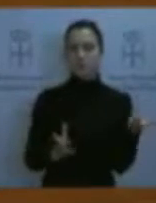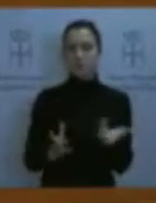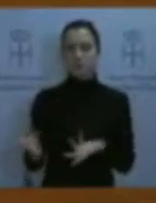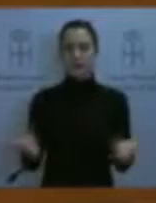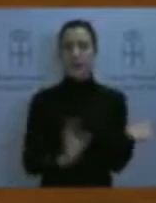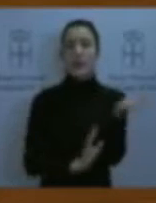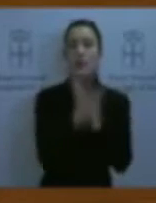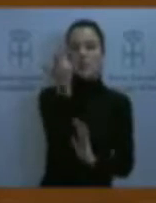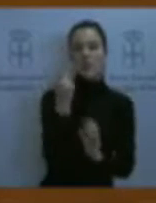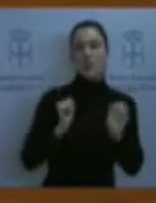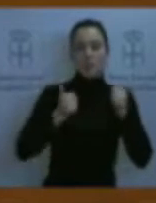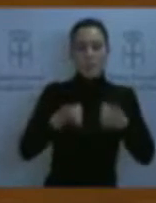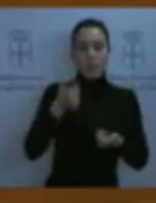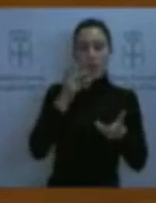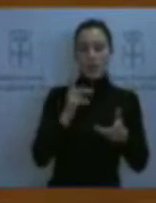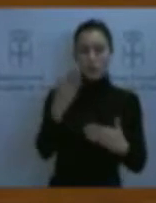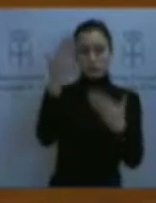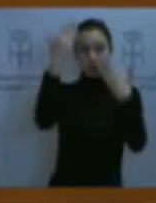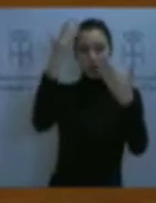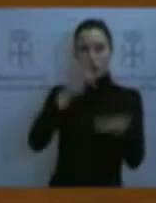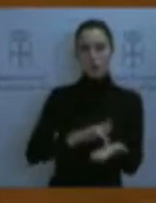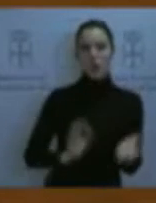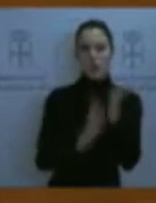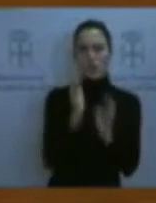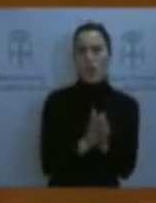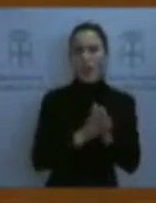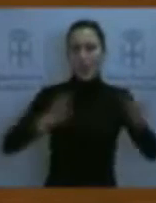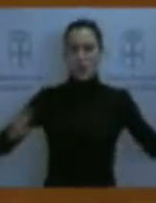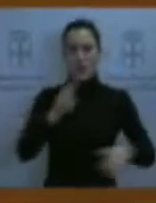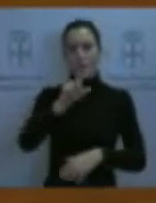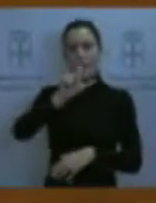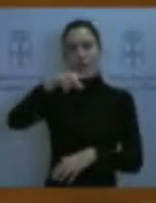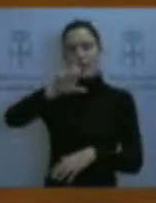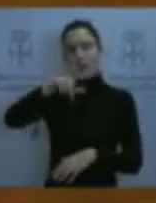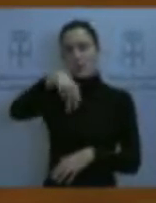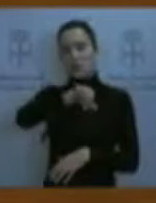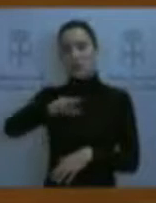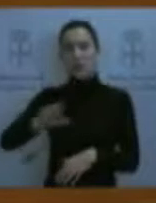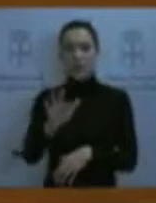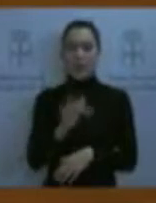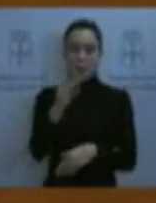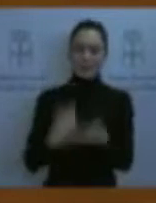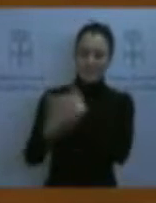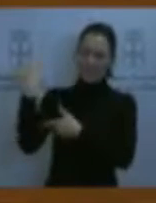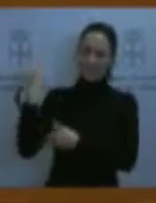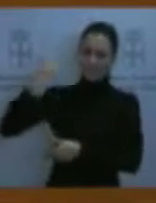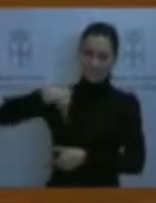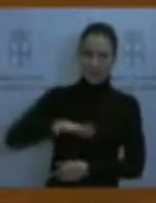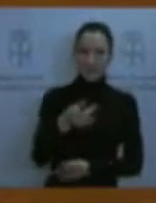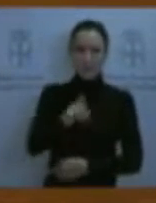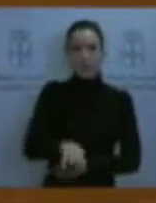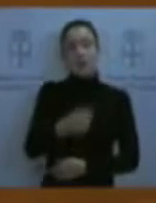también venía habiendo otras de tiempo antes, pues constatamos que era síntoma del desorden,